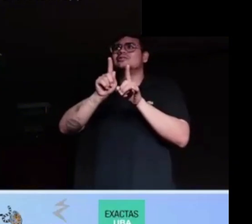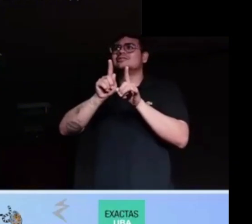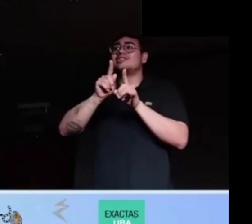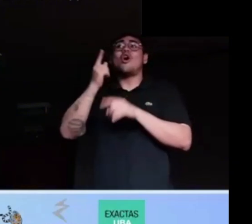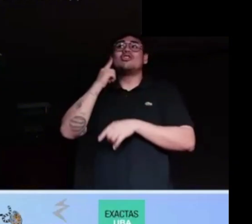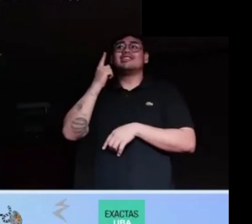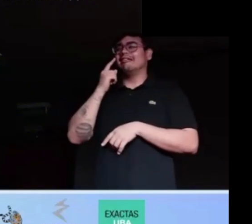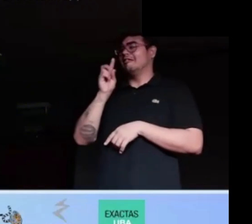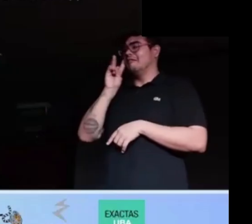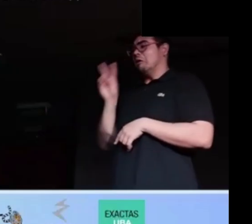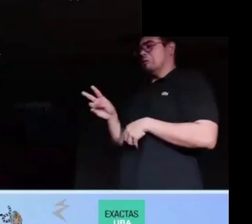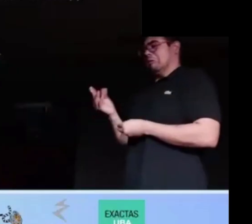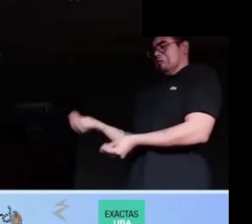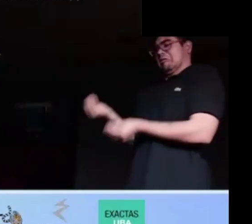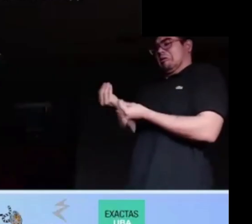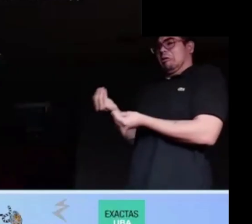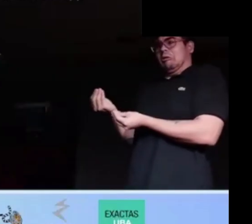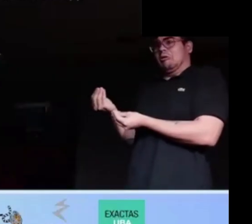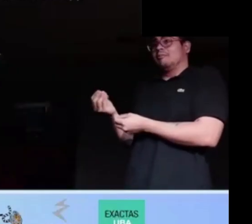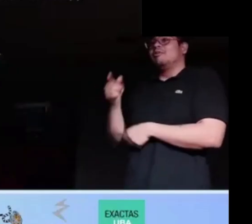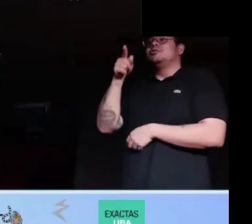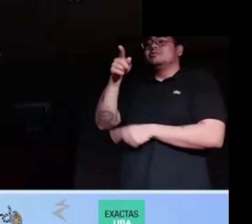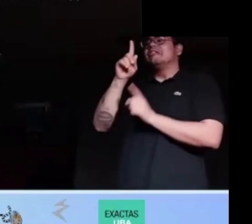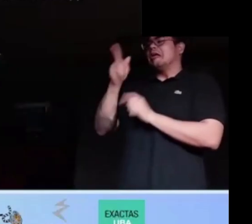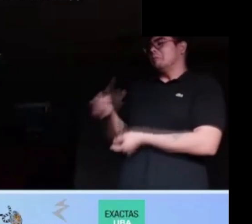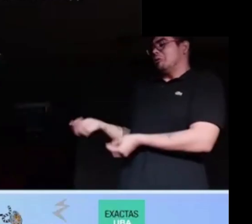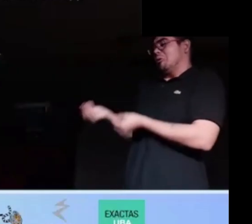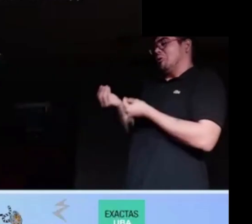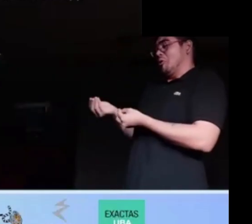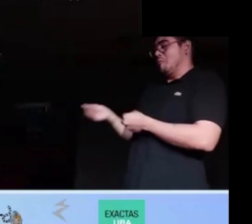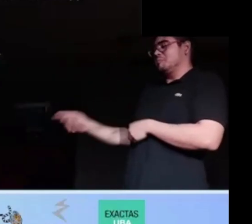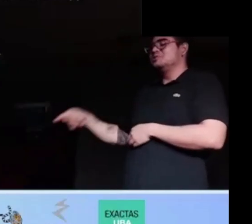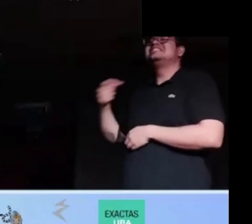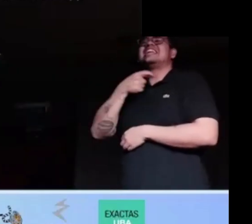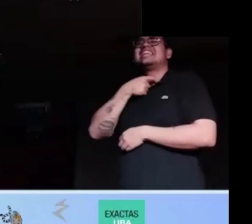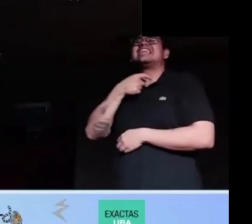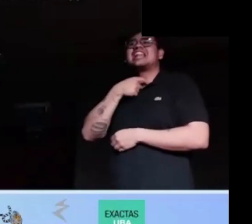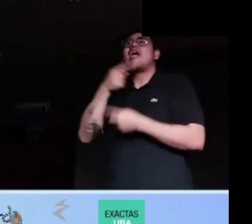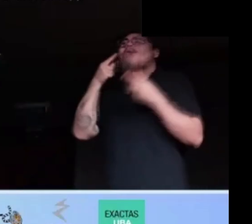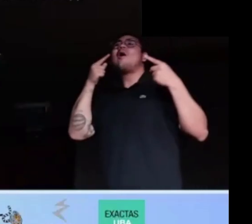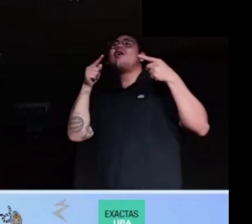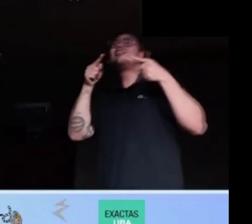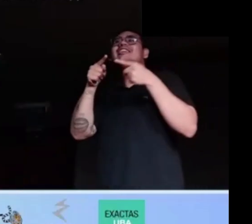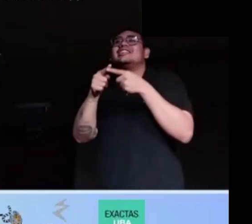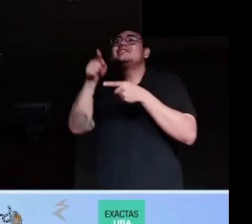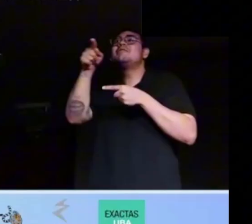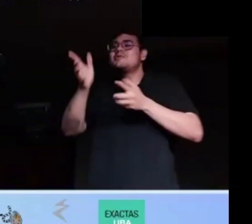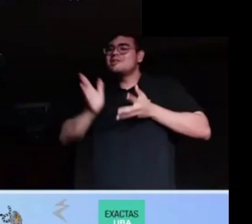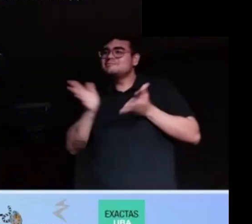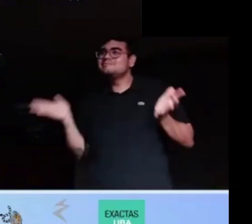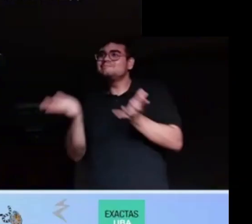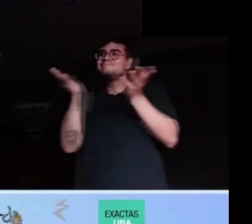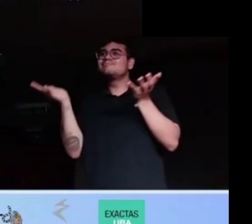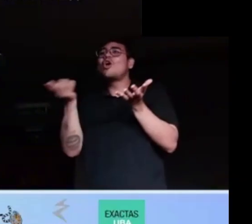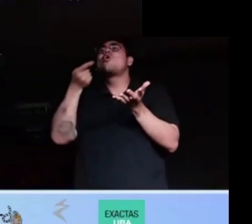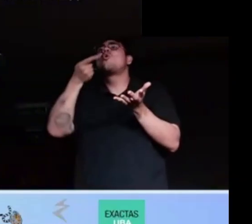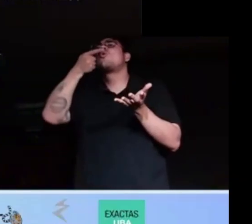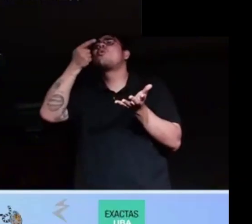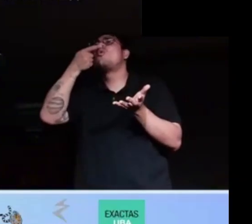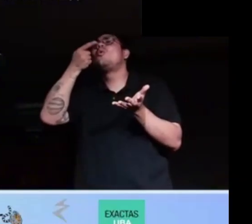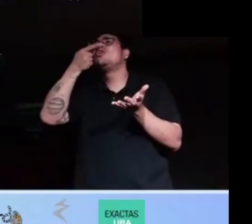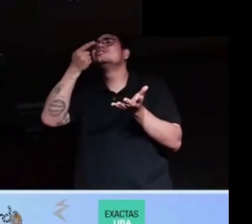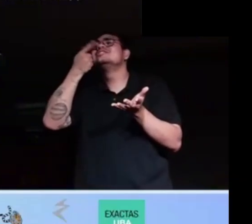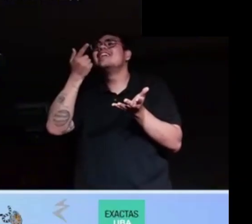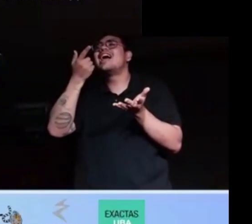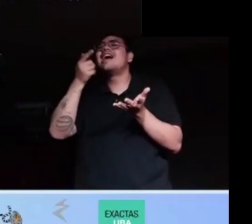insisto, hay una dificultad conceptual con eso. Nosotros aprendimos mucho en esto cuando nos juntábamos, martes de la